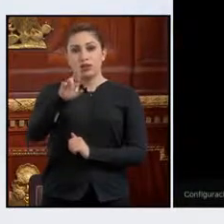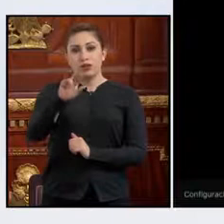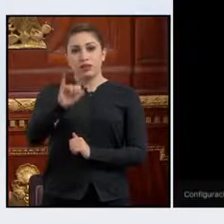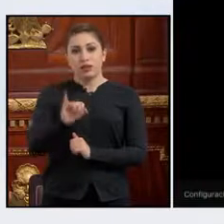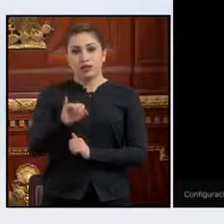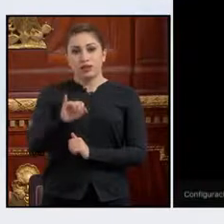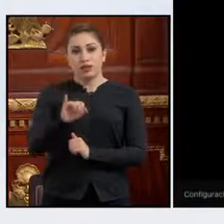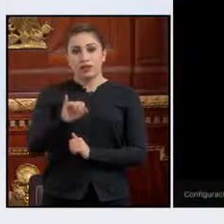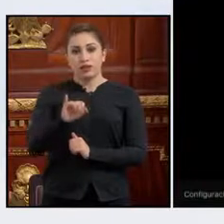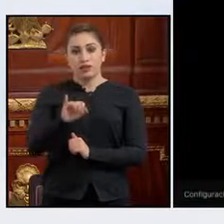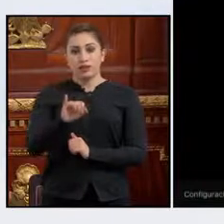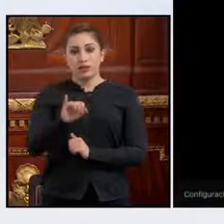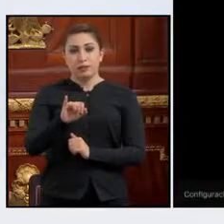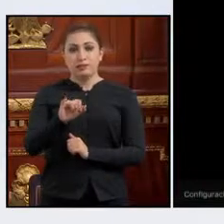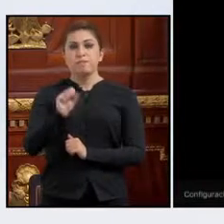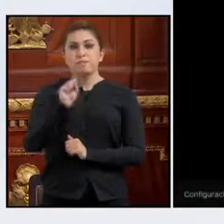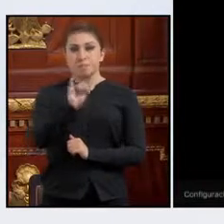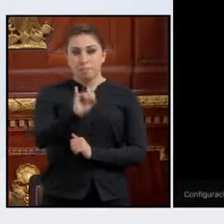Ayala Zúñiga, en pro.